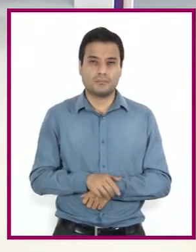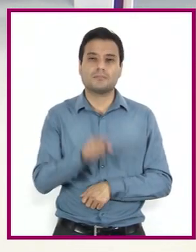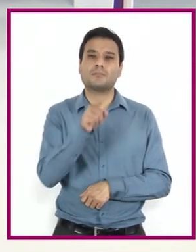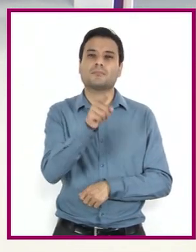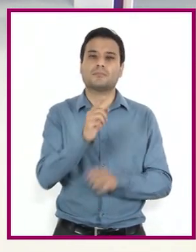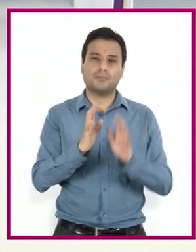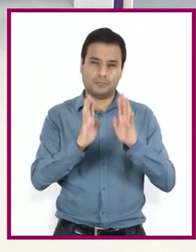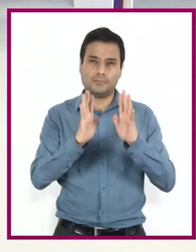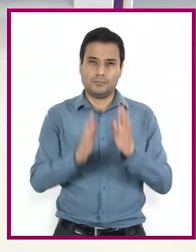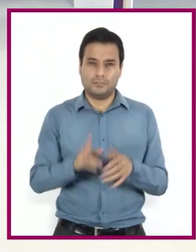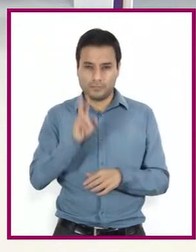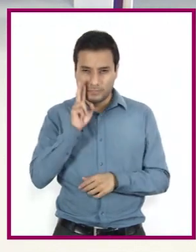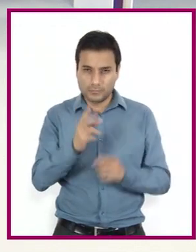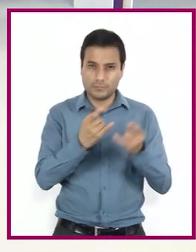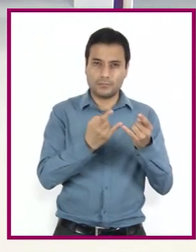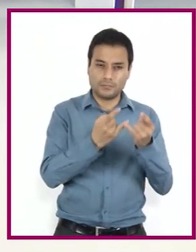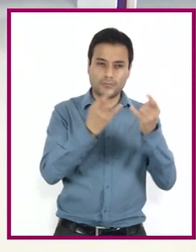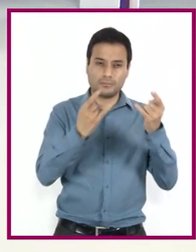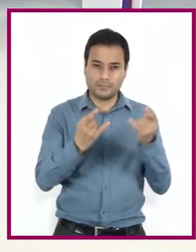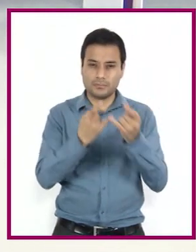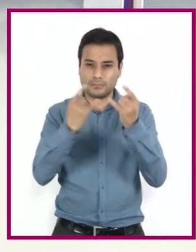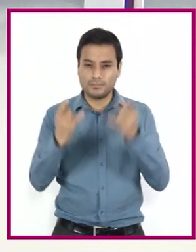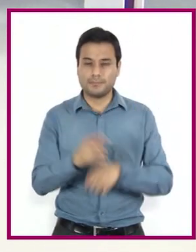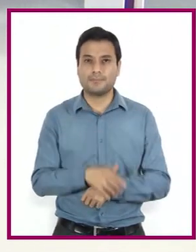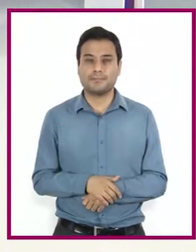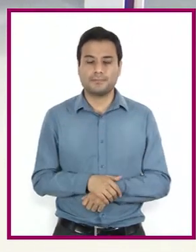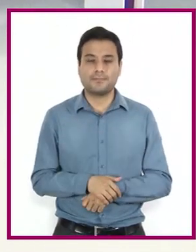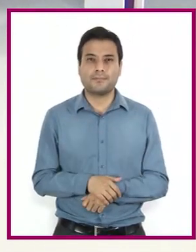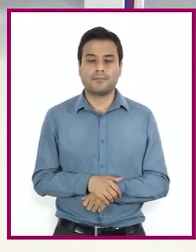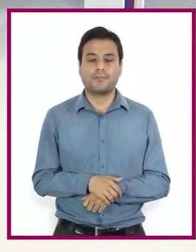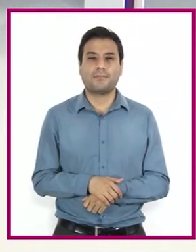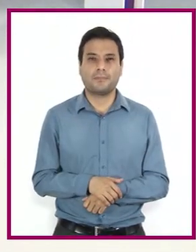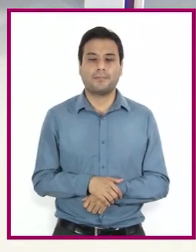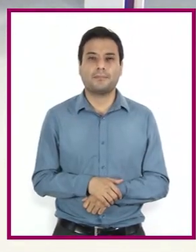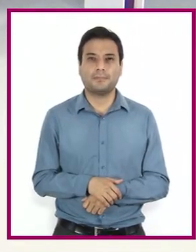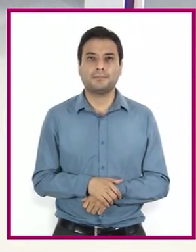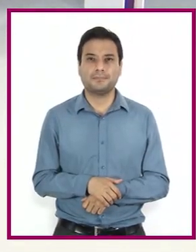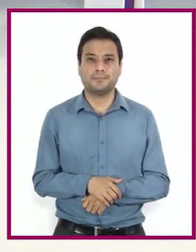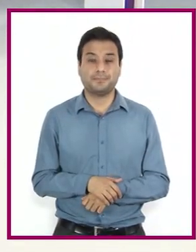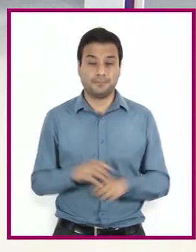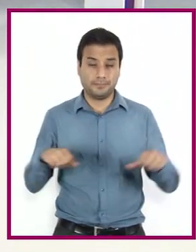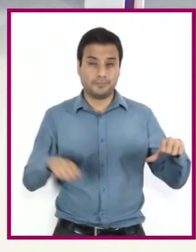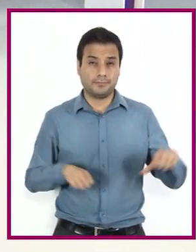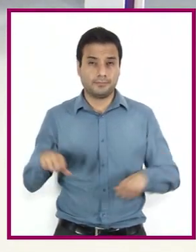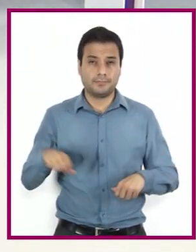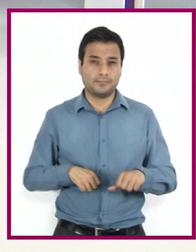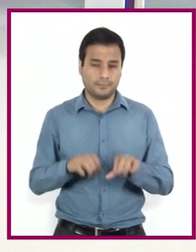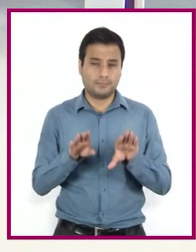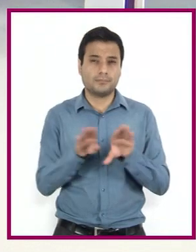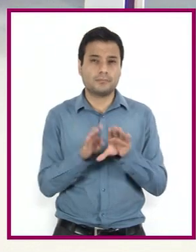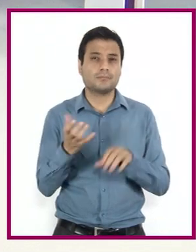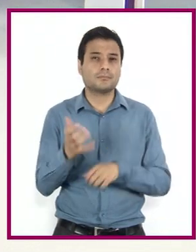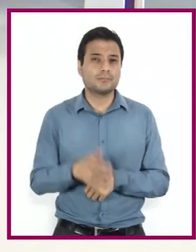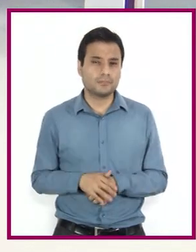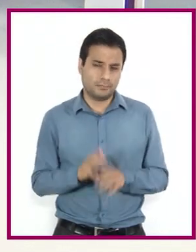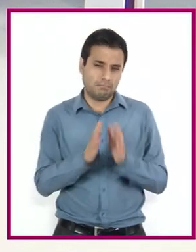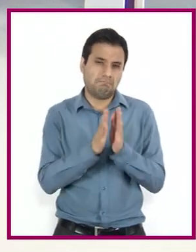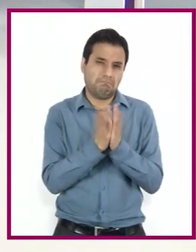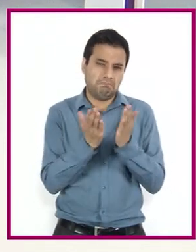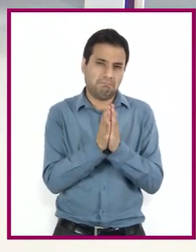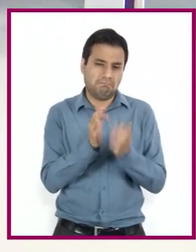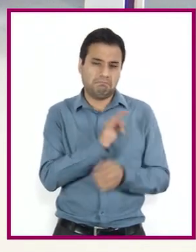cómo fue la transición democrática. Para poder cumplir con el reto, pueden utilizar su libro de